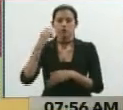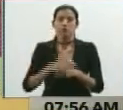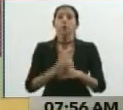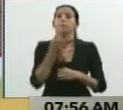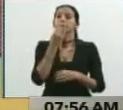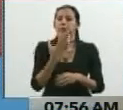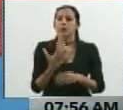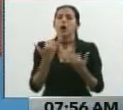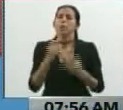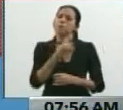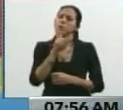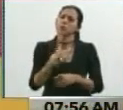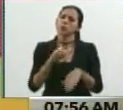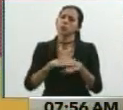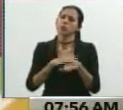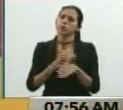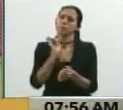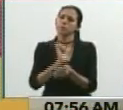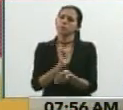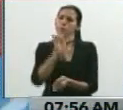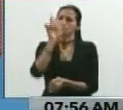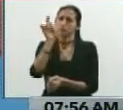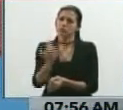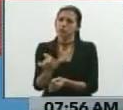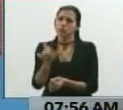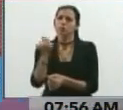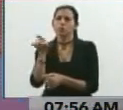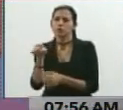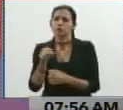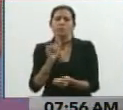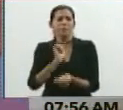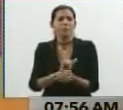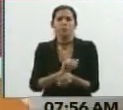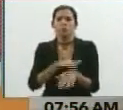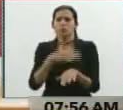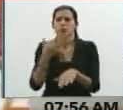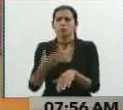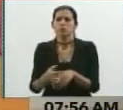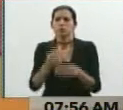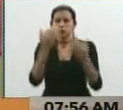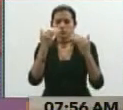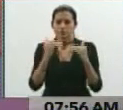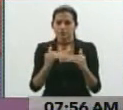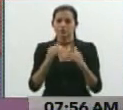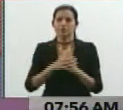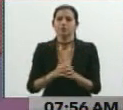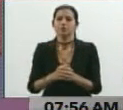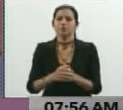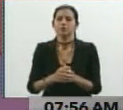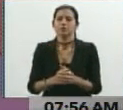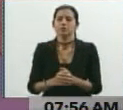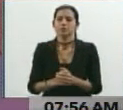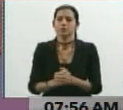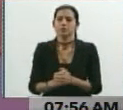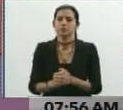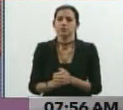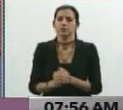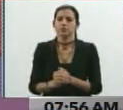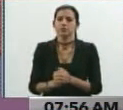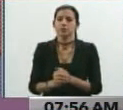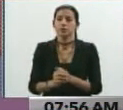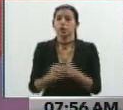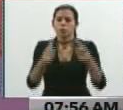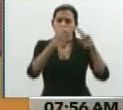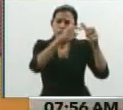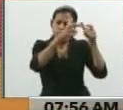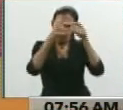ahora pregunto por qué tiene preso a una persona por eso armando le vamos ahorita respondes es armando león un dron es una aeronave que